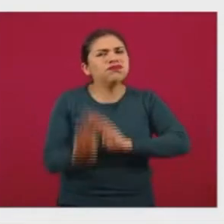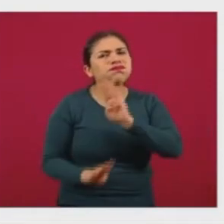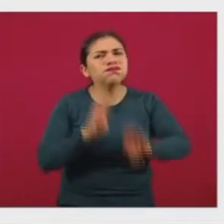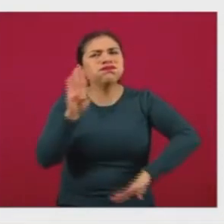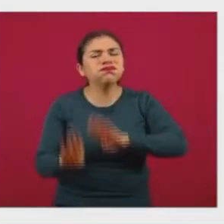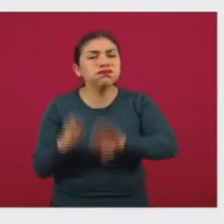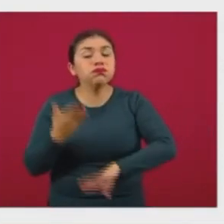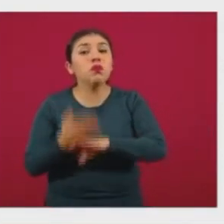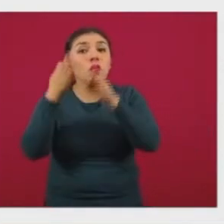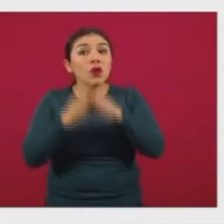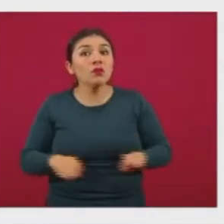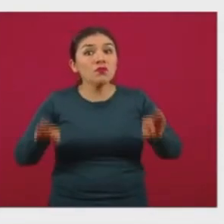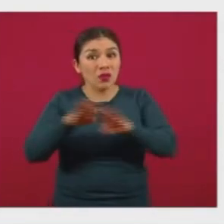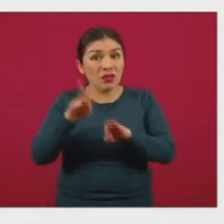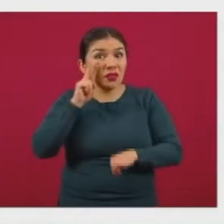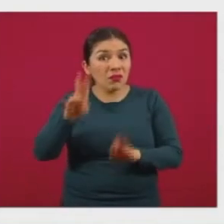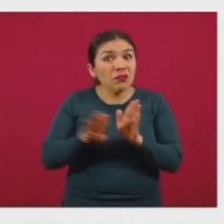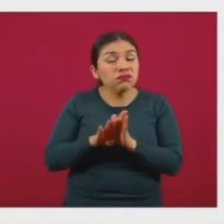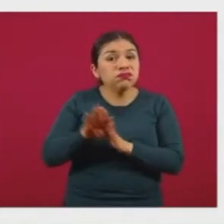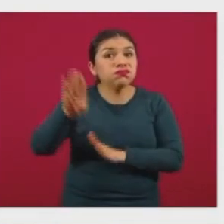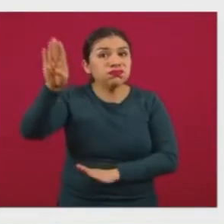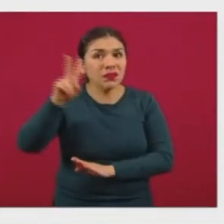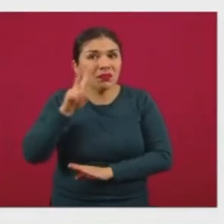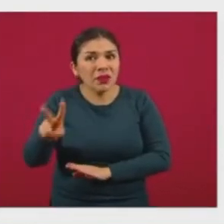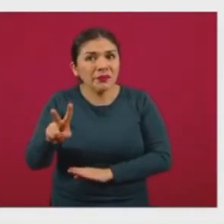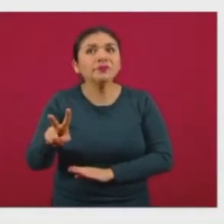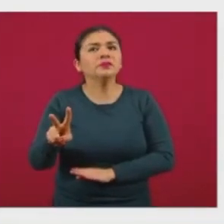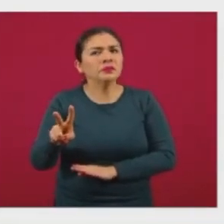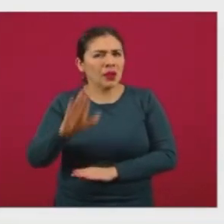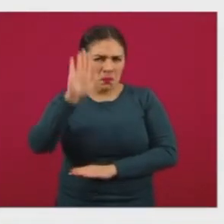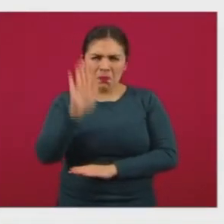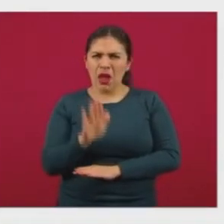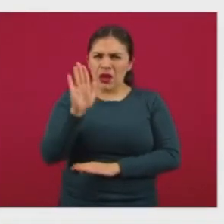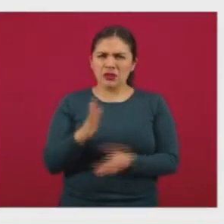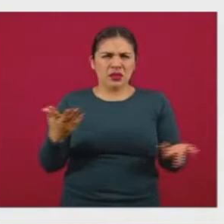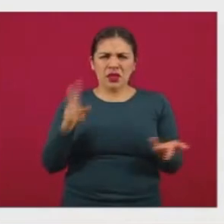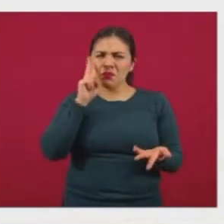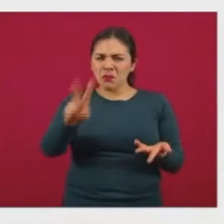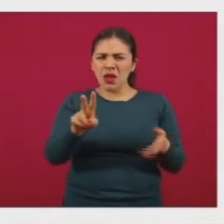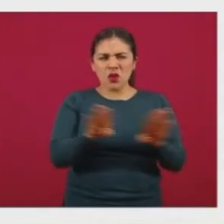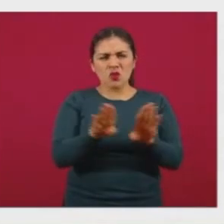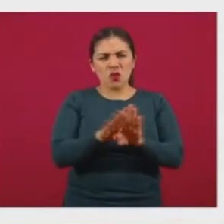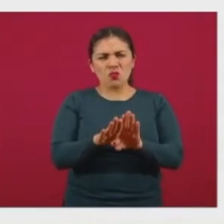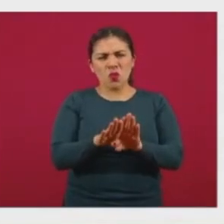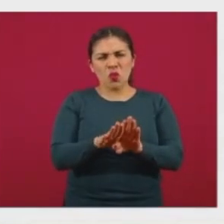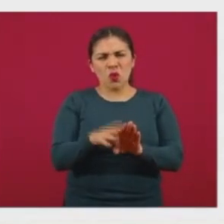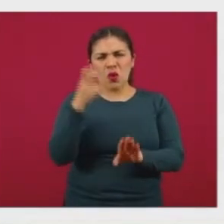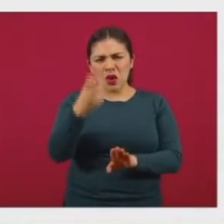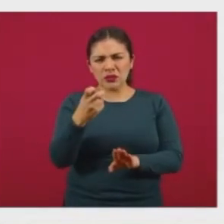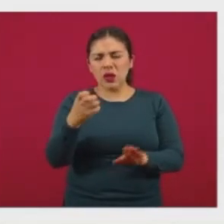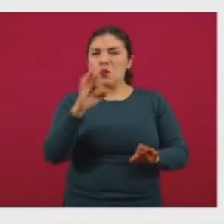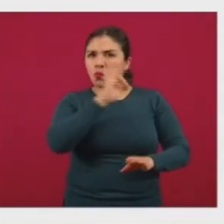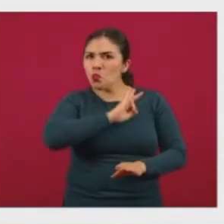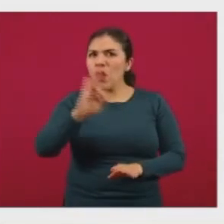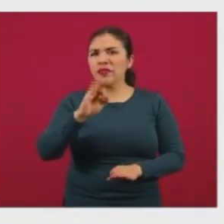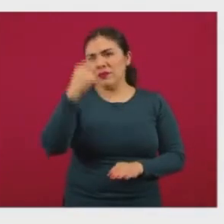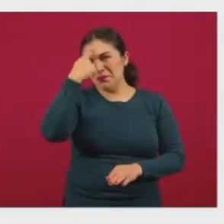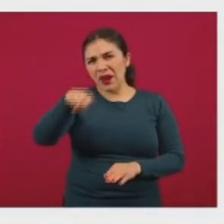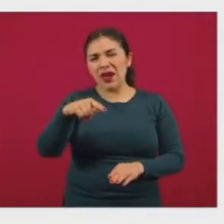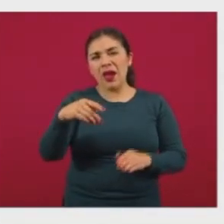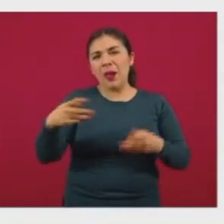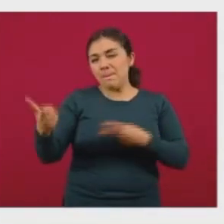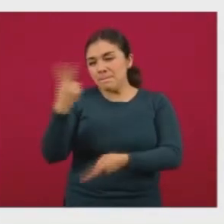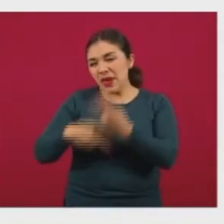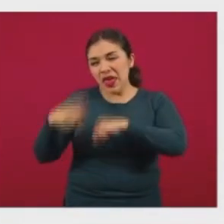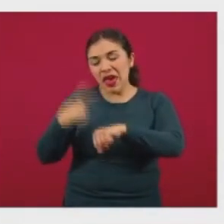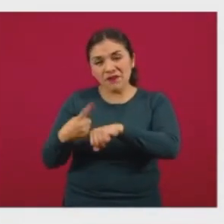ocurrencia importante en relación a las defunciones, aunque pareciera que así como lo está logrando en su curva de